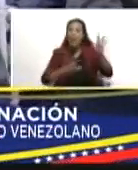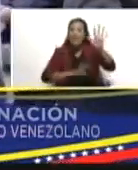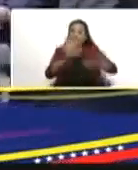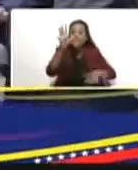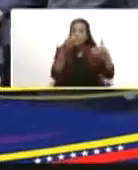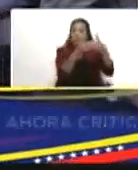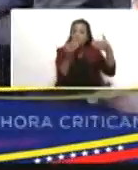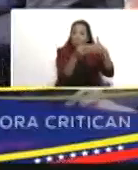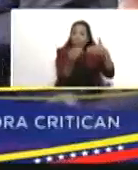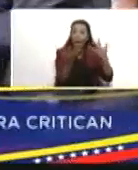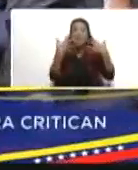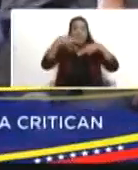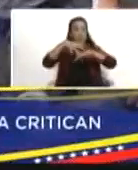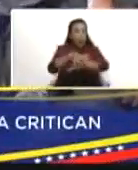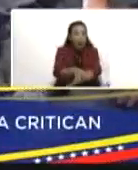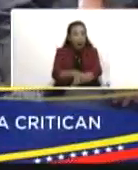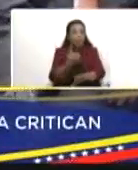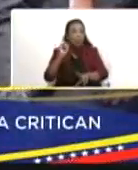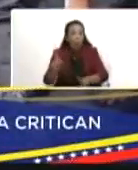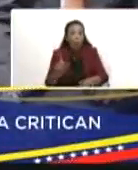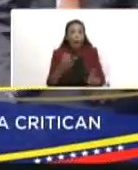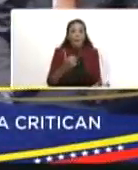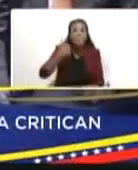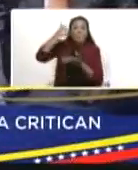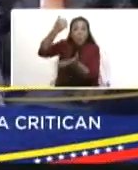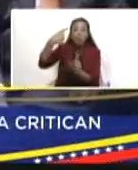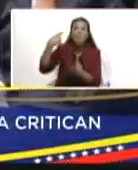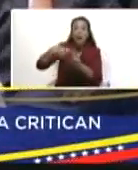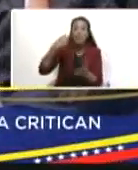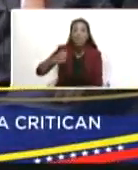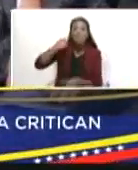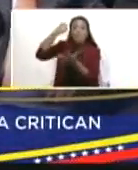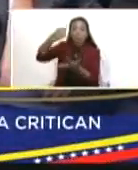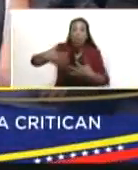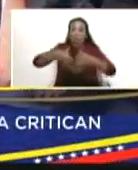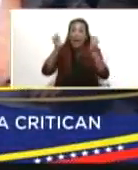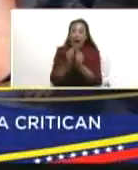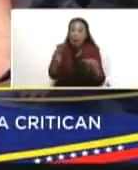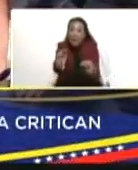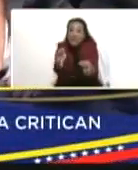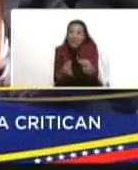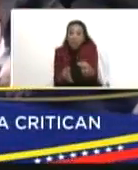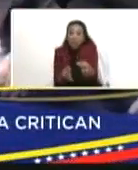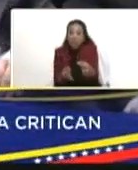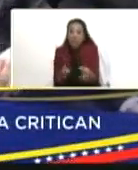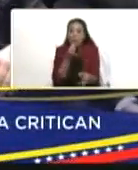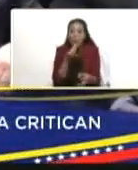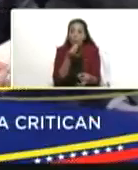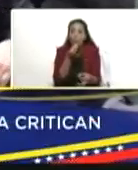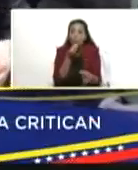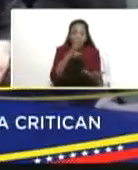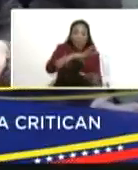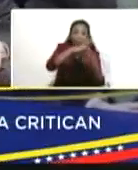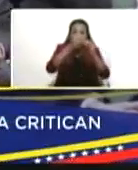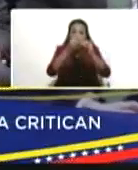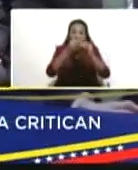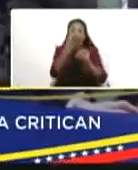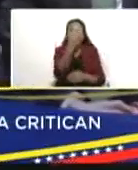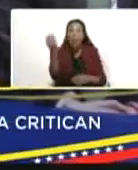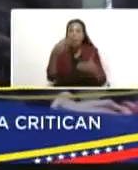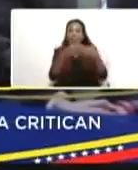ingreso mínimo integrado con el Bono de guerra económica y el cesta tique indexado a